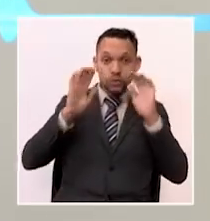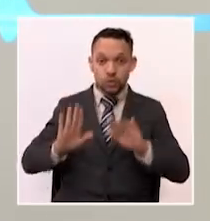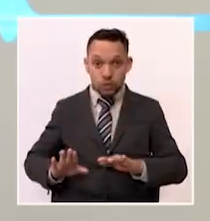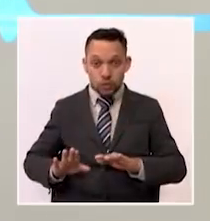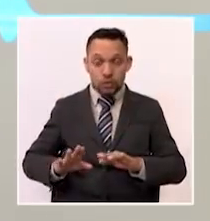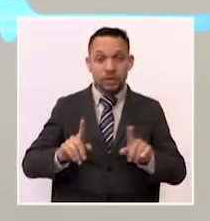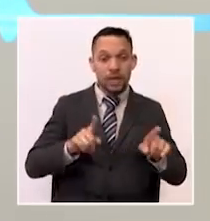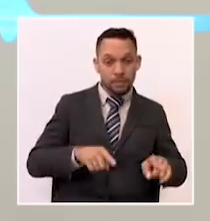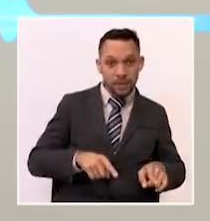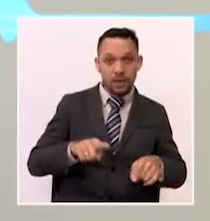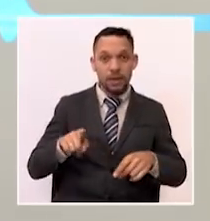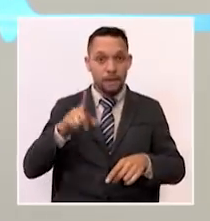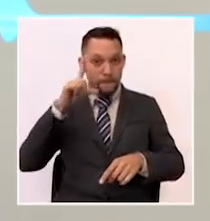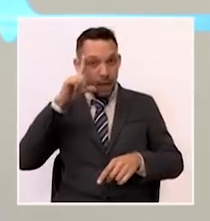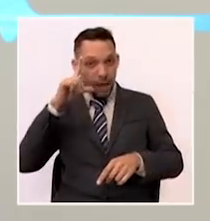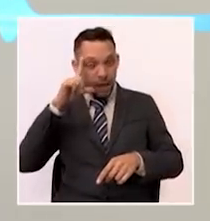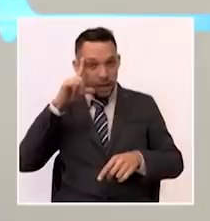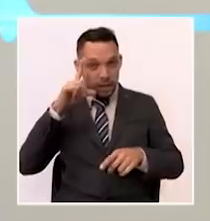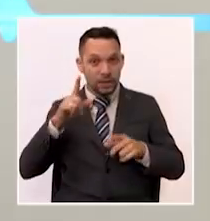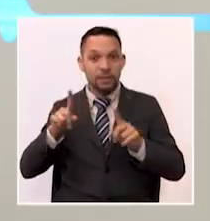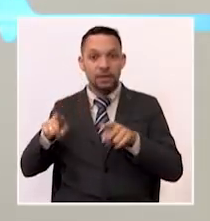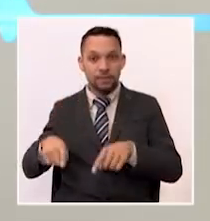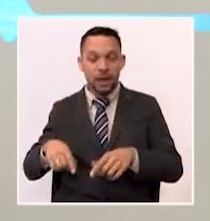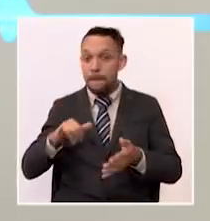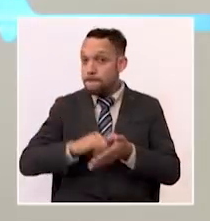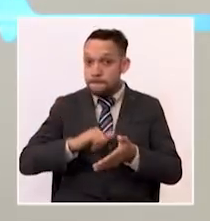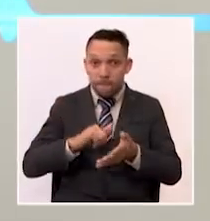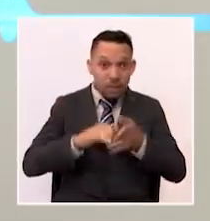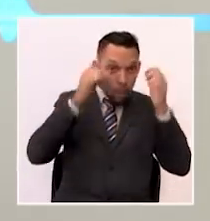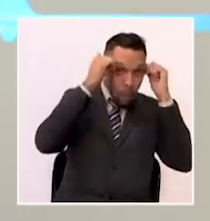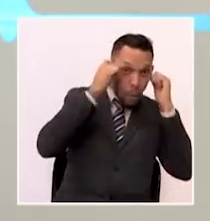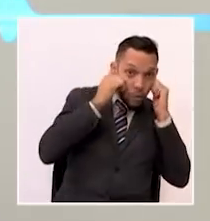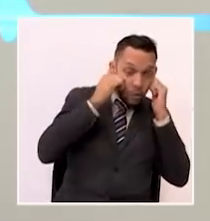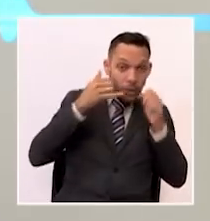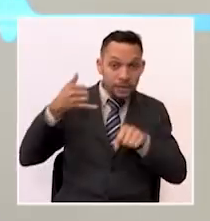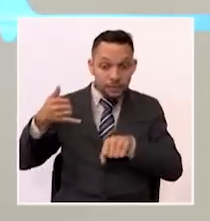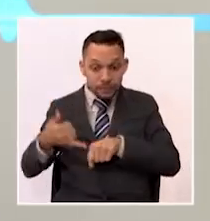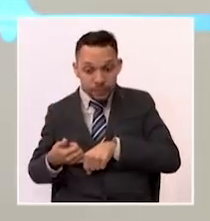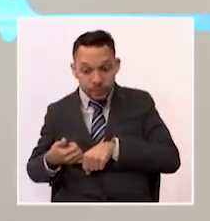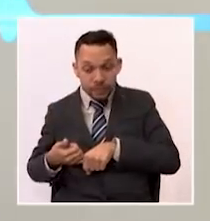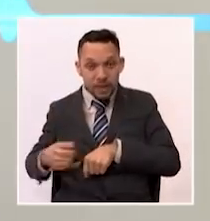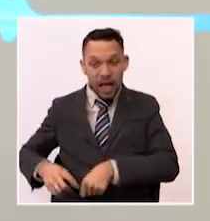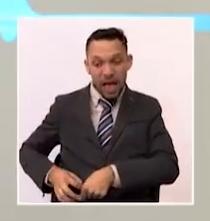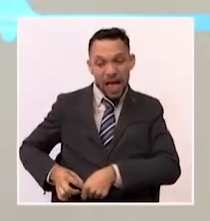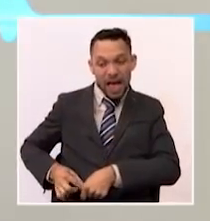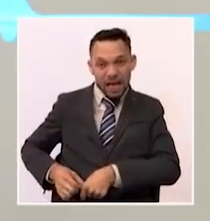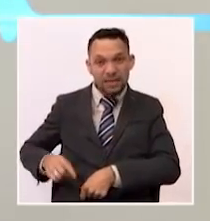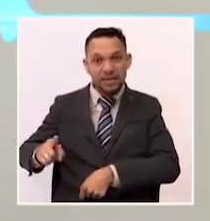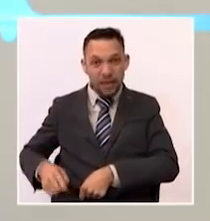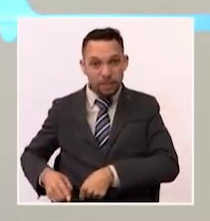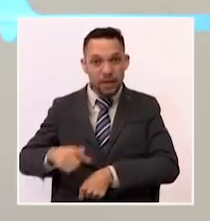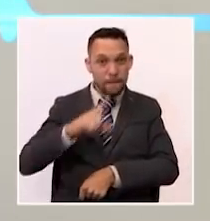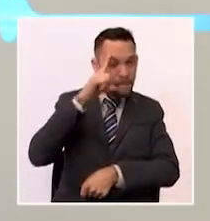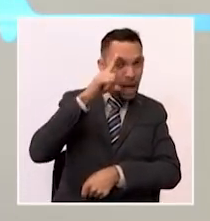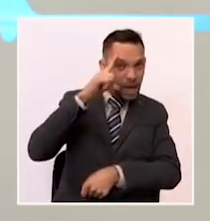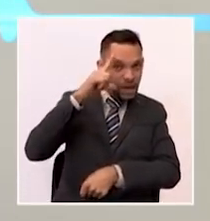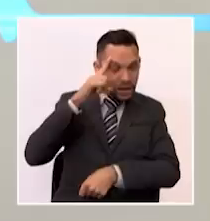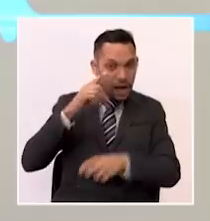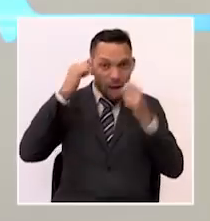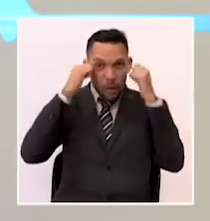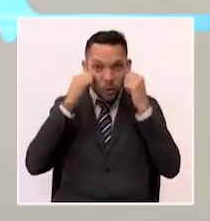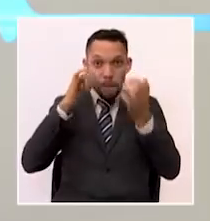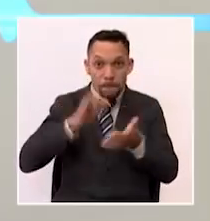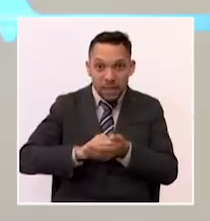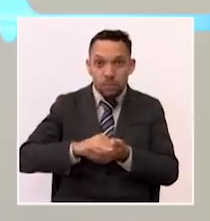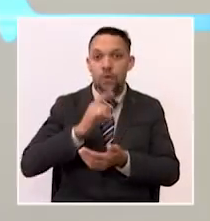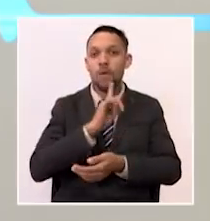nivel vaginal, cambie el condón y no utilice el mismo condón, porque empiezan las bacterias de un lado a otro y estas bacterias